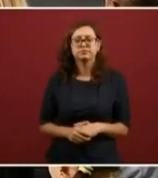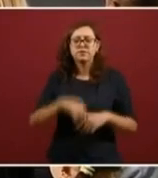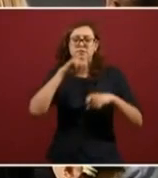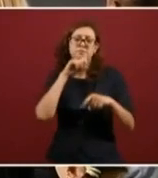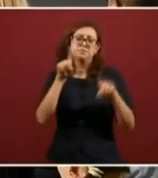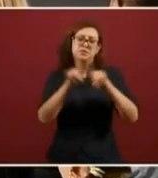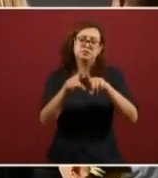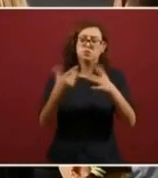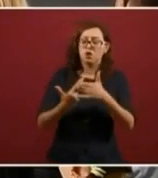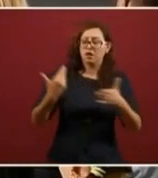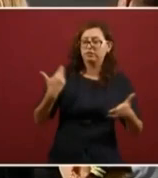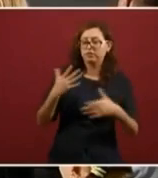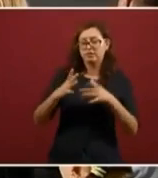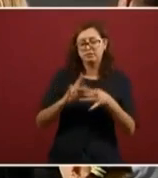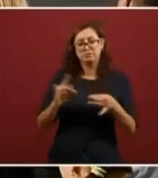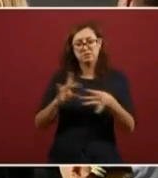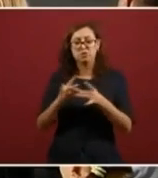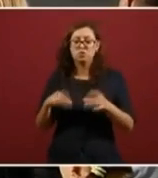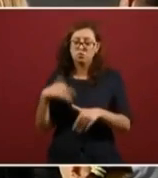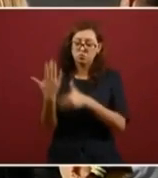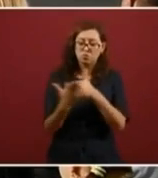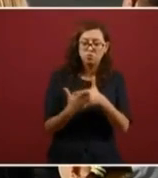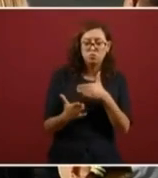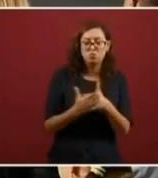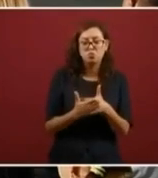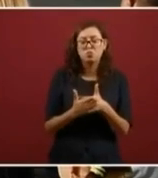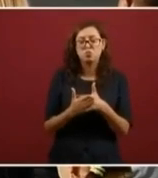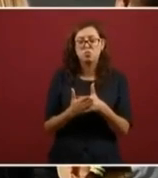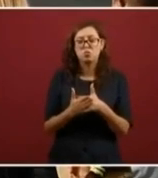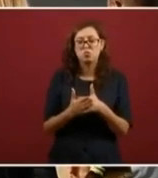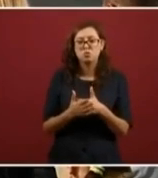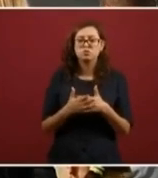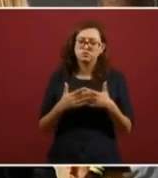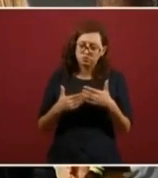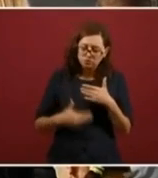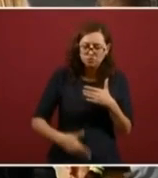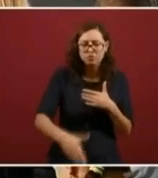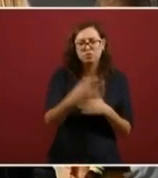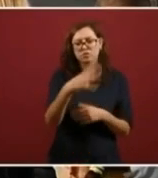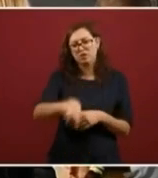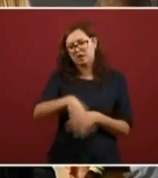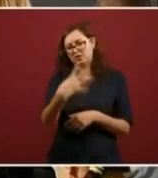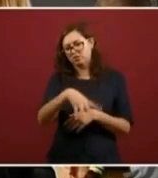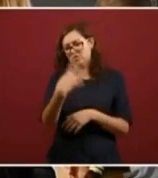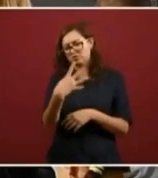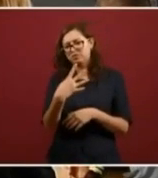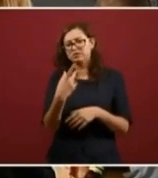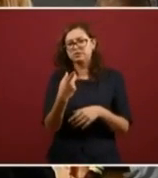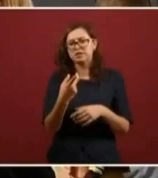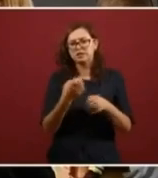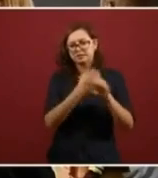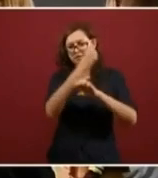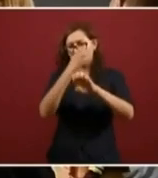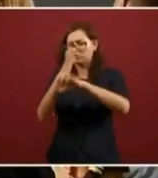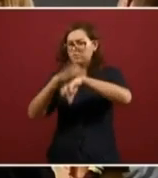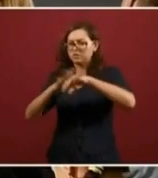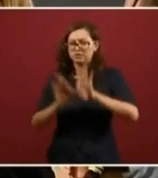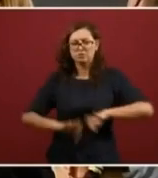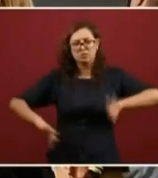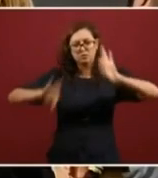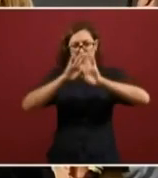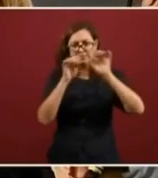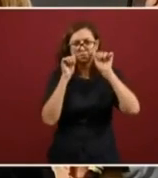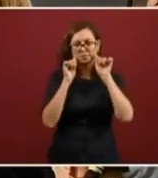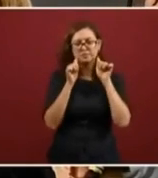mencionamos anteriormente, en los siguientes días incorporaremos el resto de los 14 estados prioritarios. Cabe